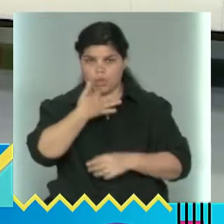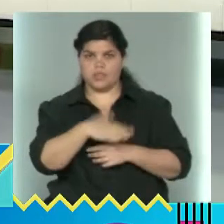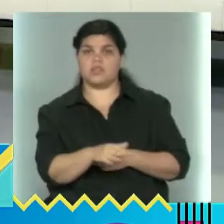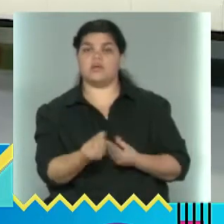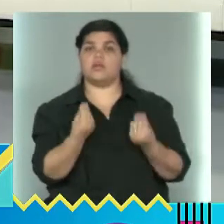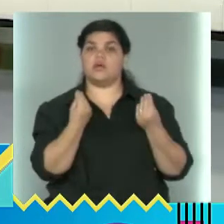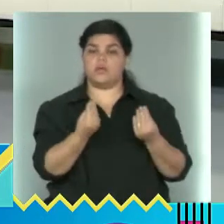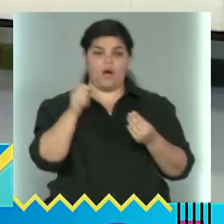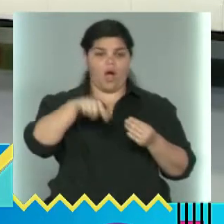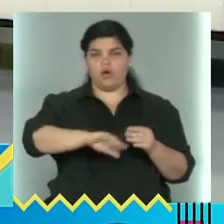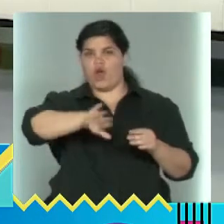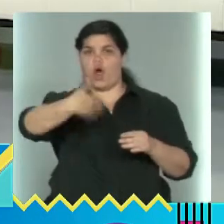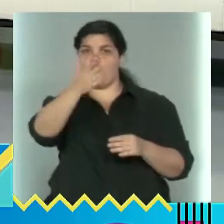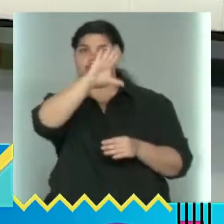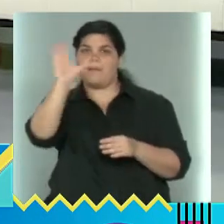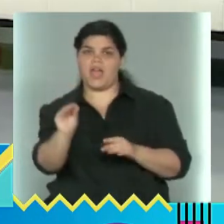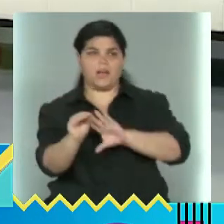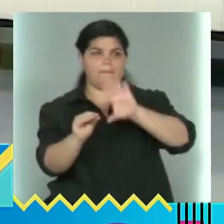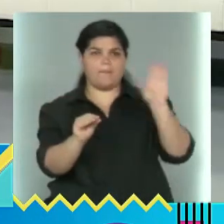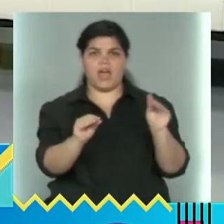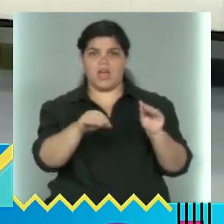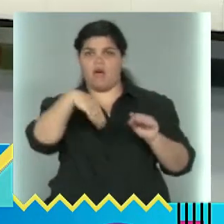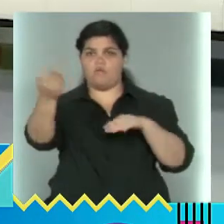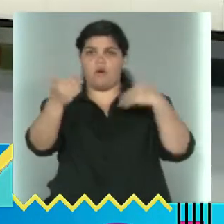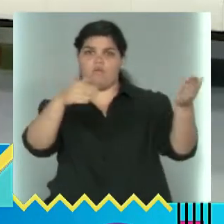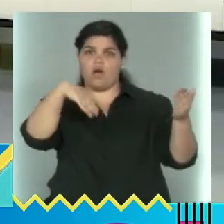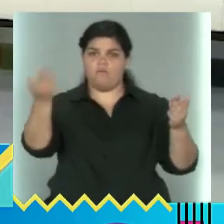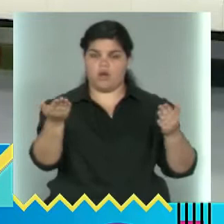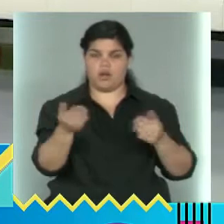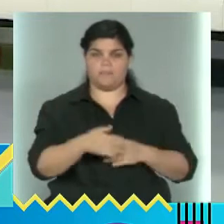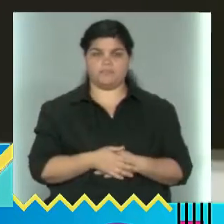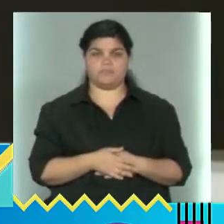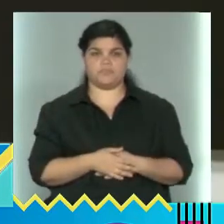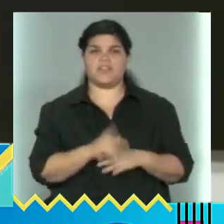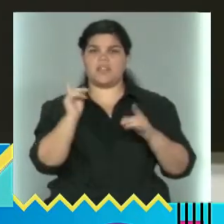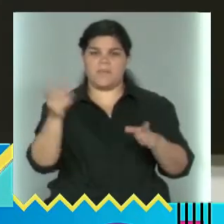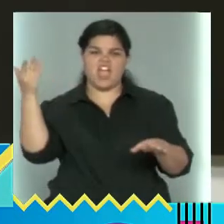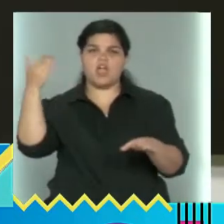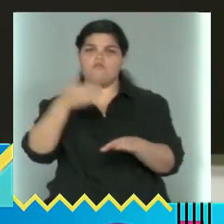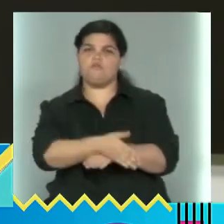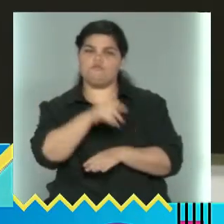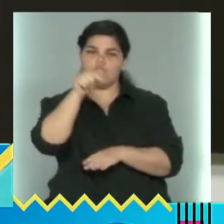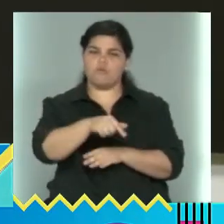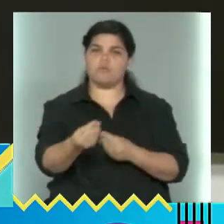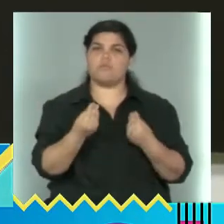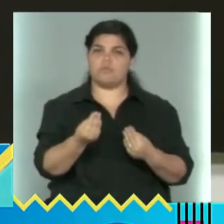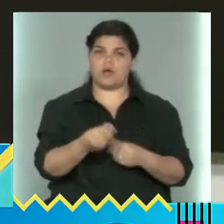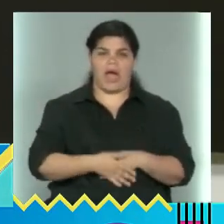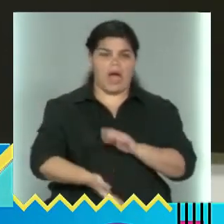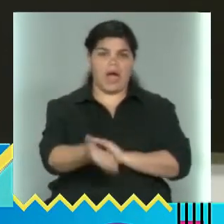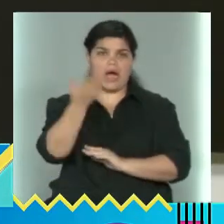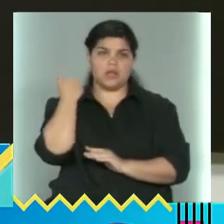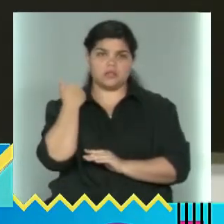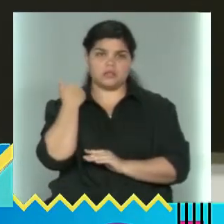A países externos que también influyen dentro de ese territorio. Y nos hablabas vos de esto, bueno, de esos levantamientos en su momento